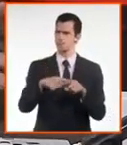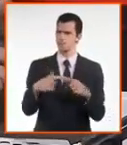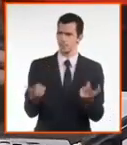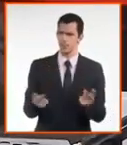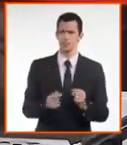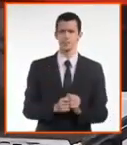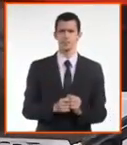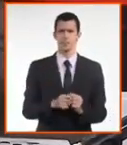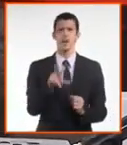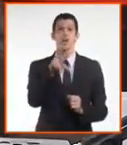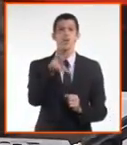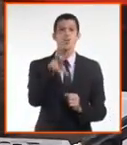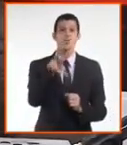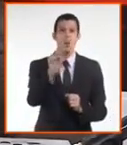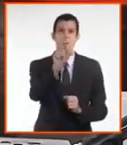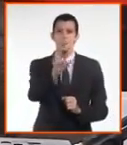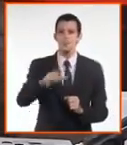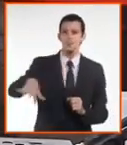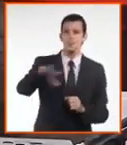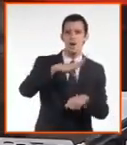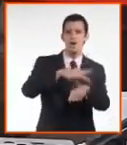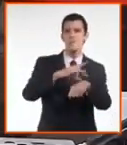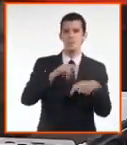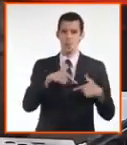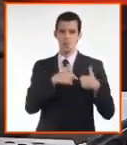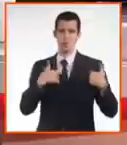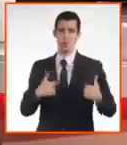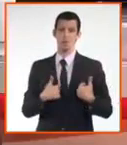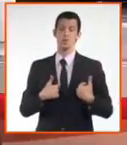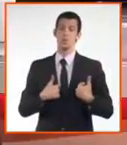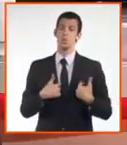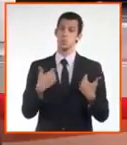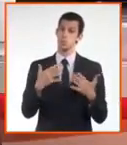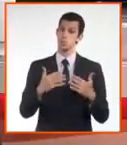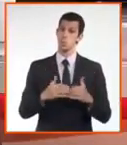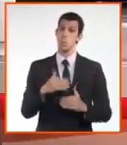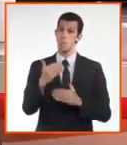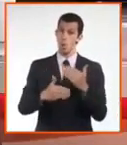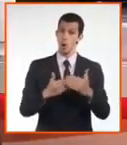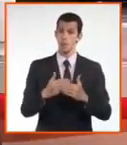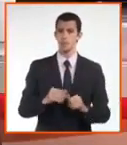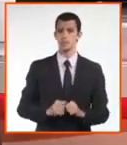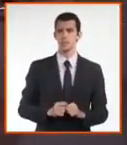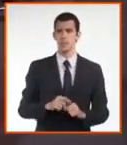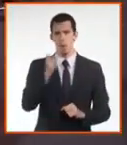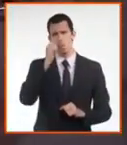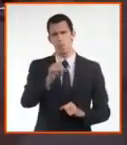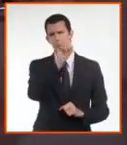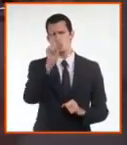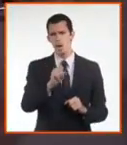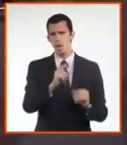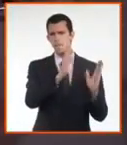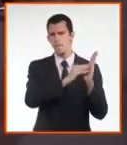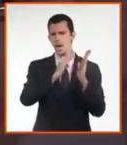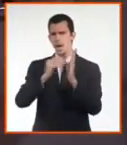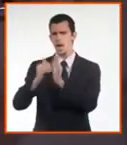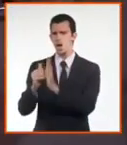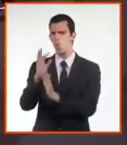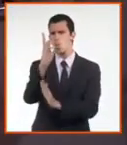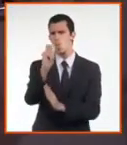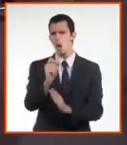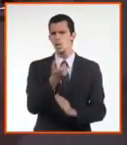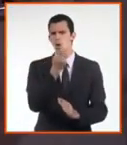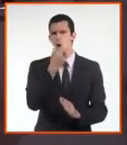o sea una gran cantidad de personas y para eso se va nada primer país por ejemplo todos los meses se consumen 42 millones es el